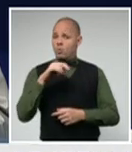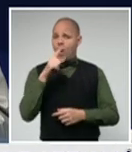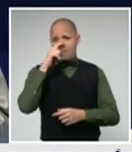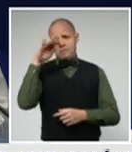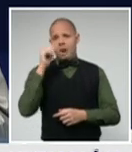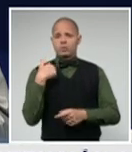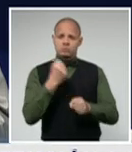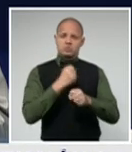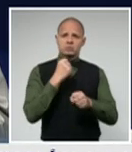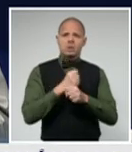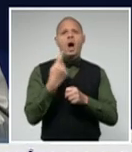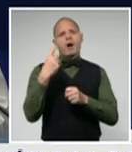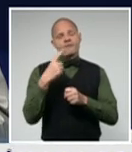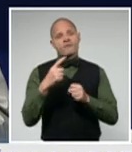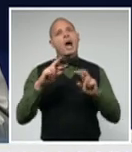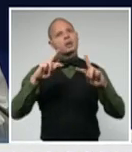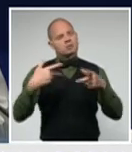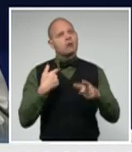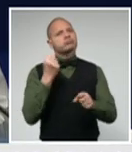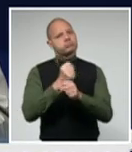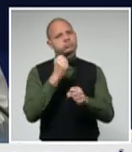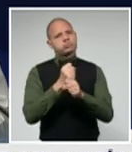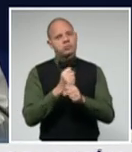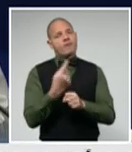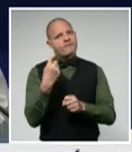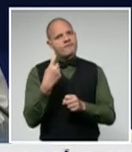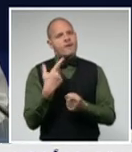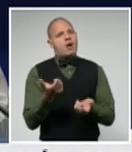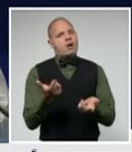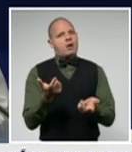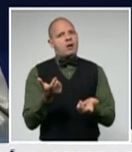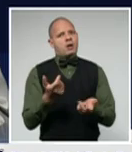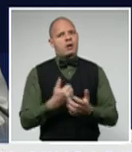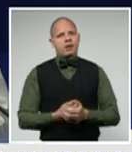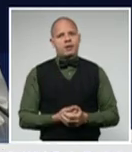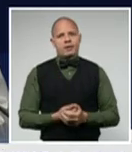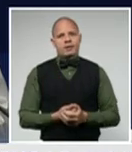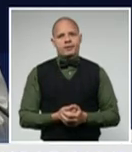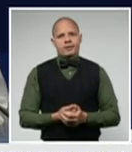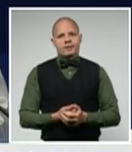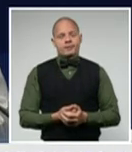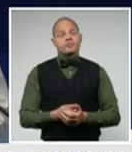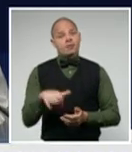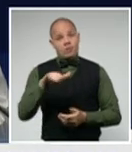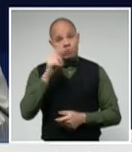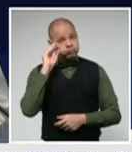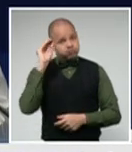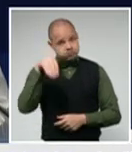laboral, pues un poco que irnos incorporando, con asobuco,